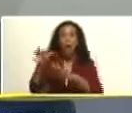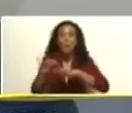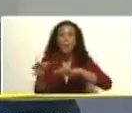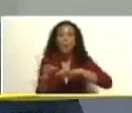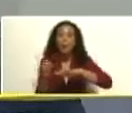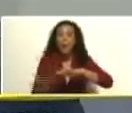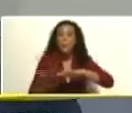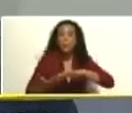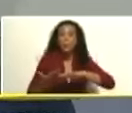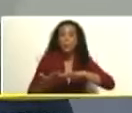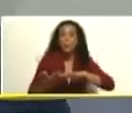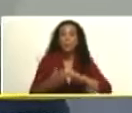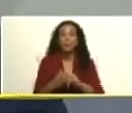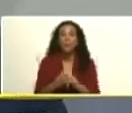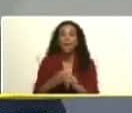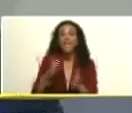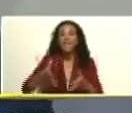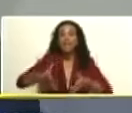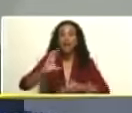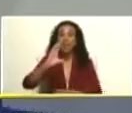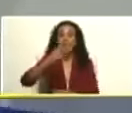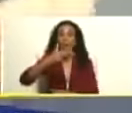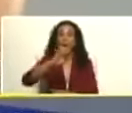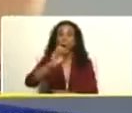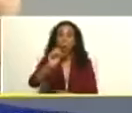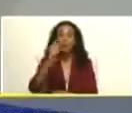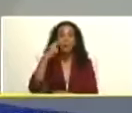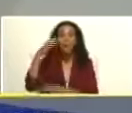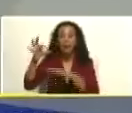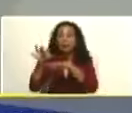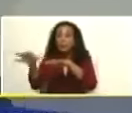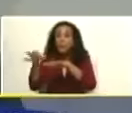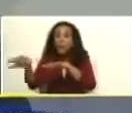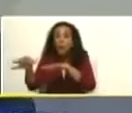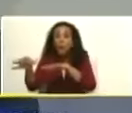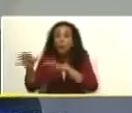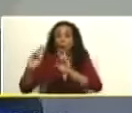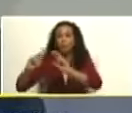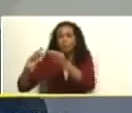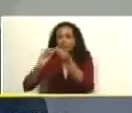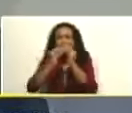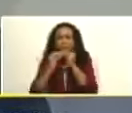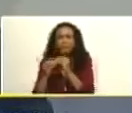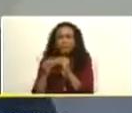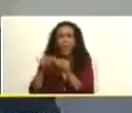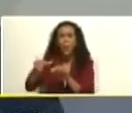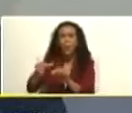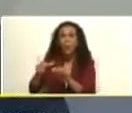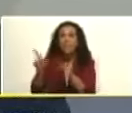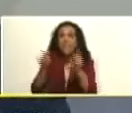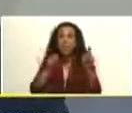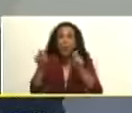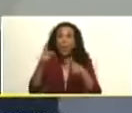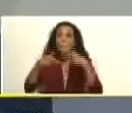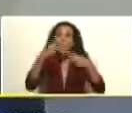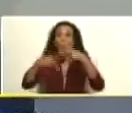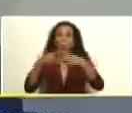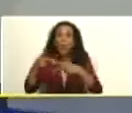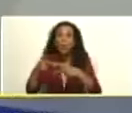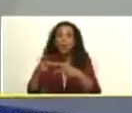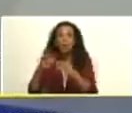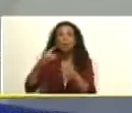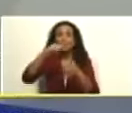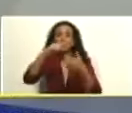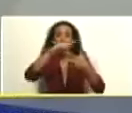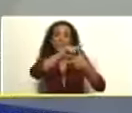municipio de la isla de Coche. Se ordenó el territorio en sectores productivos y va a estar dividido